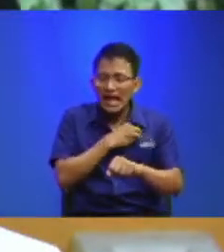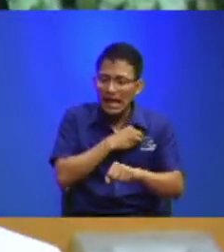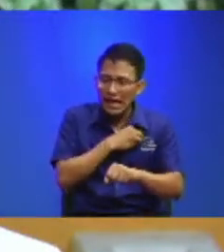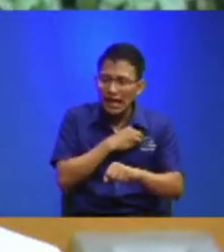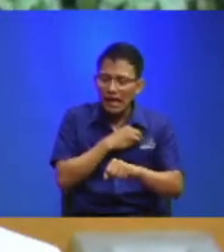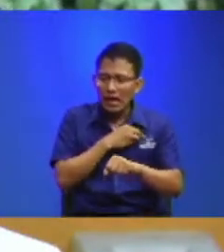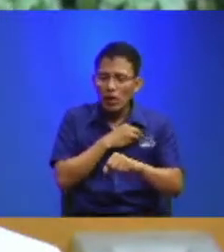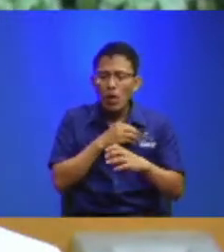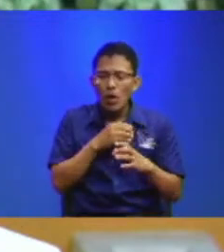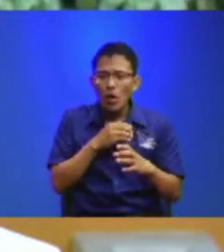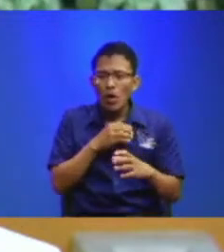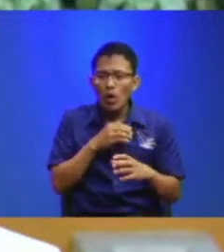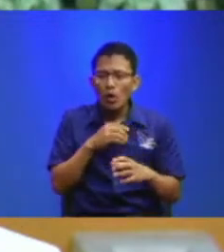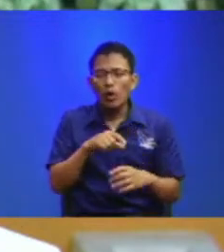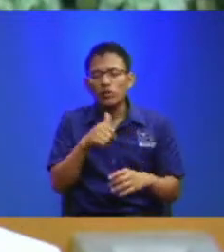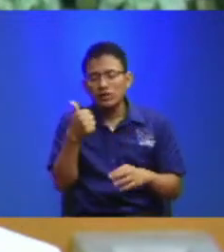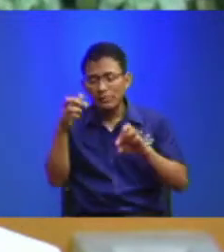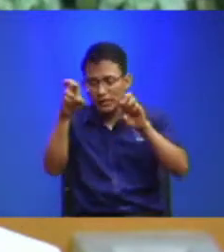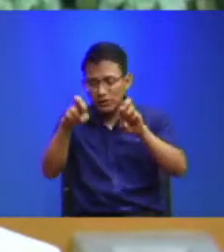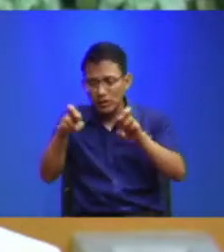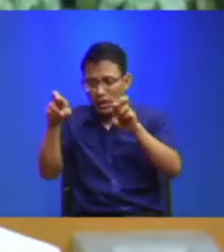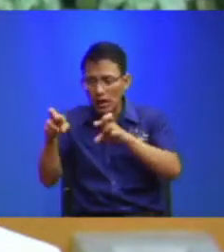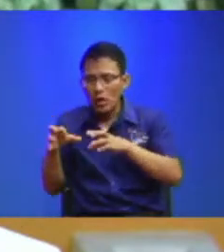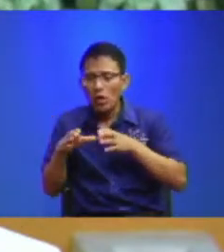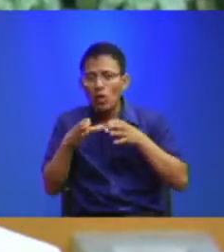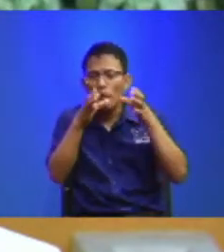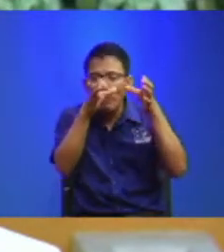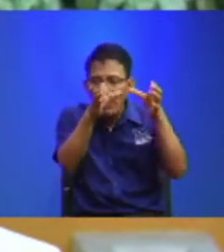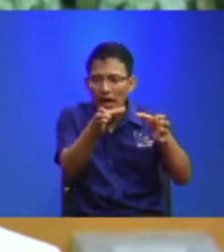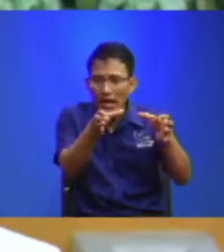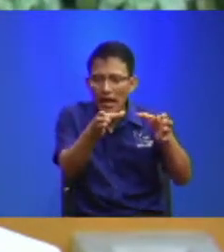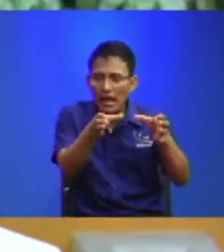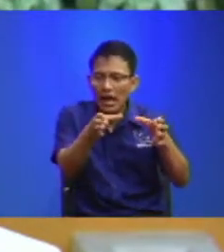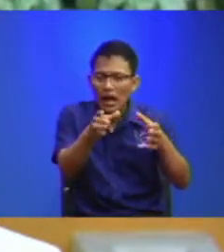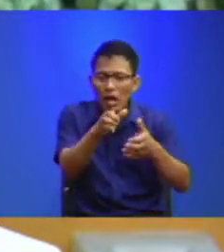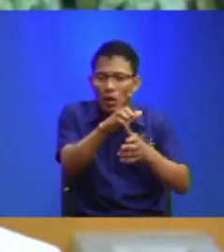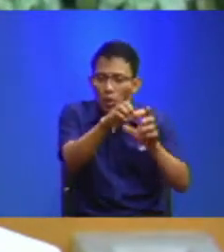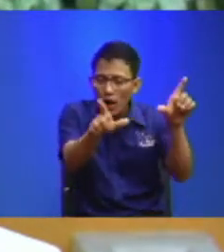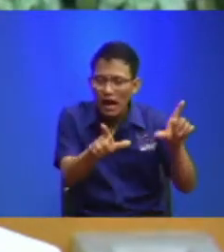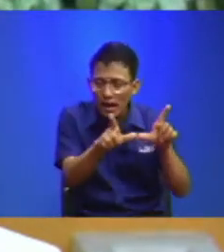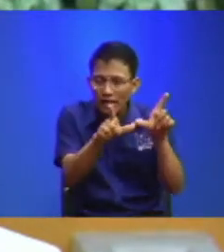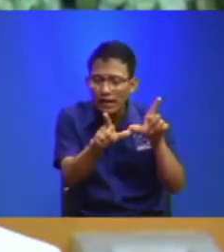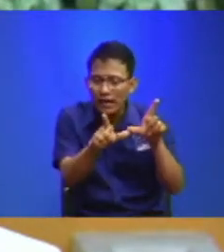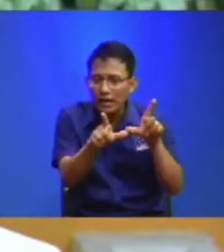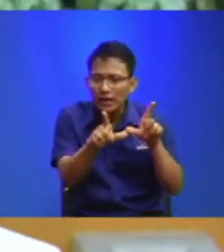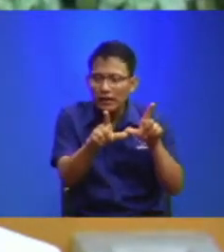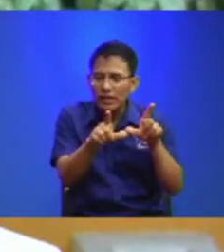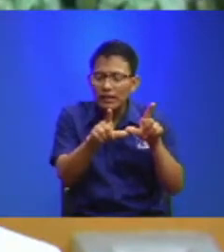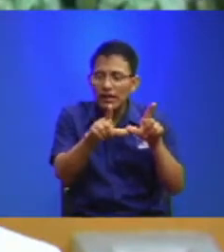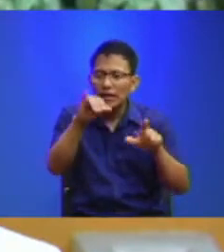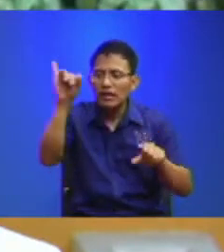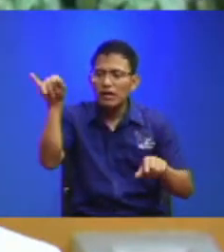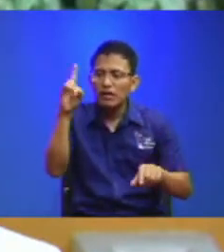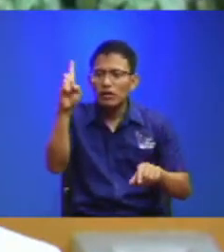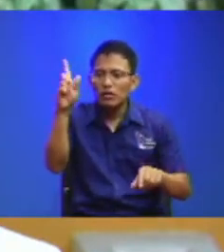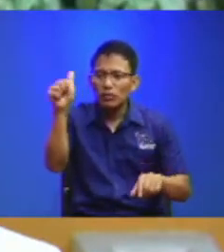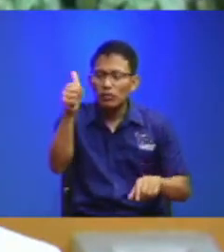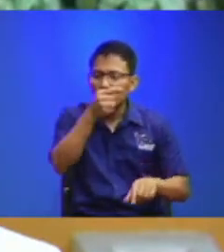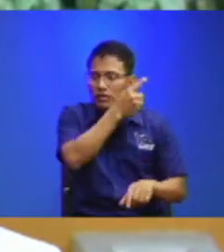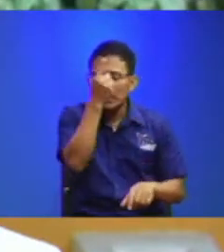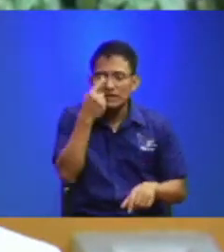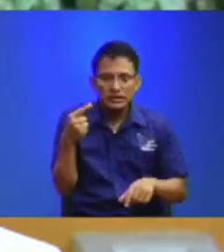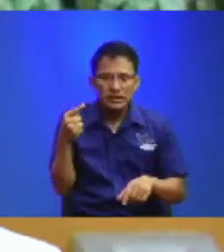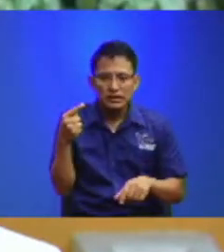abandonó el ministerio. Entonces, la recompensa de Judas eran 30 monedas de